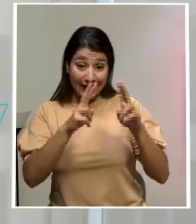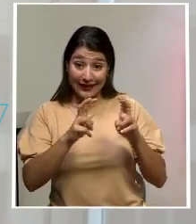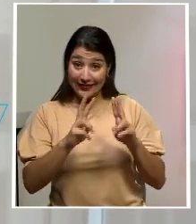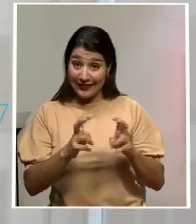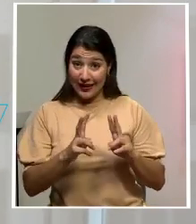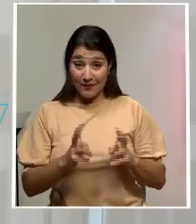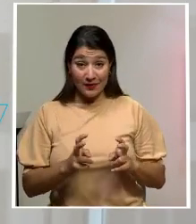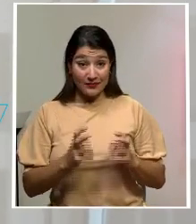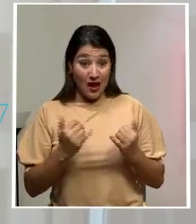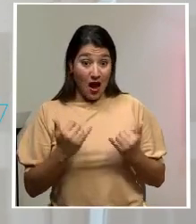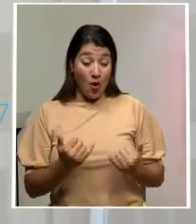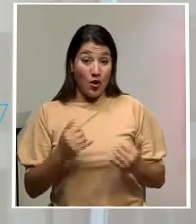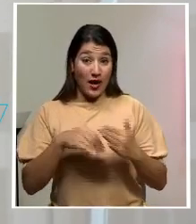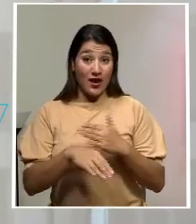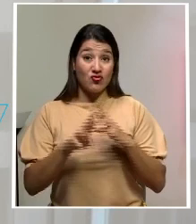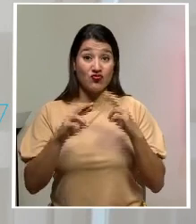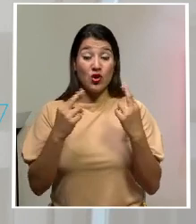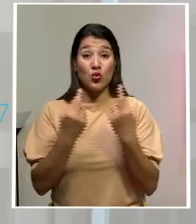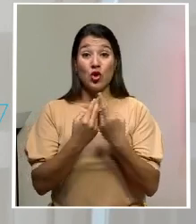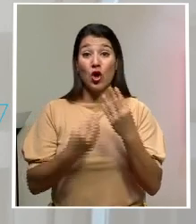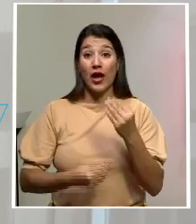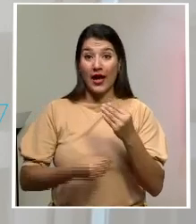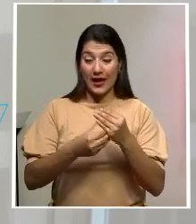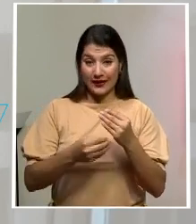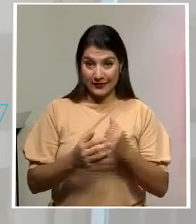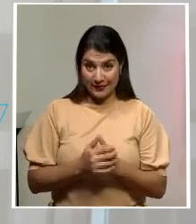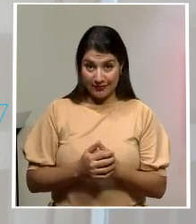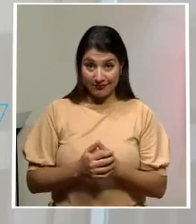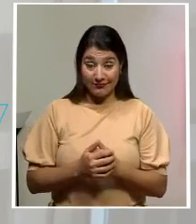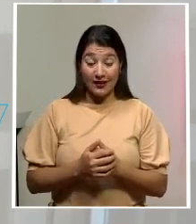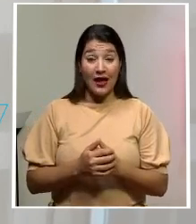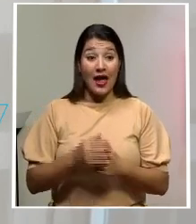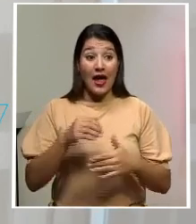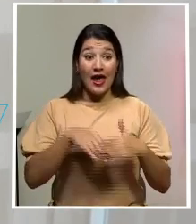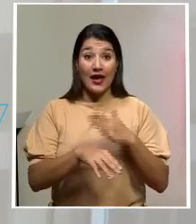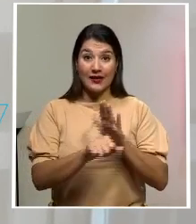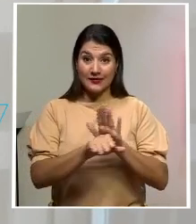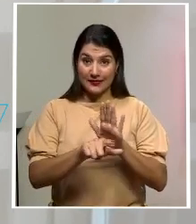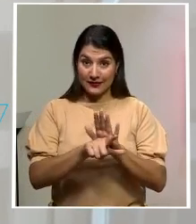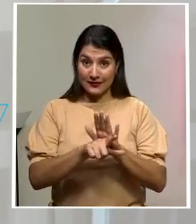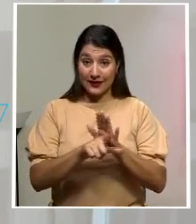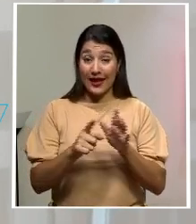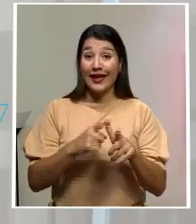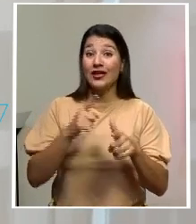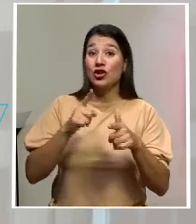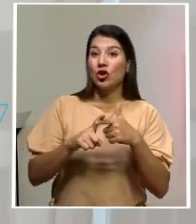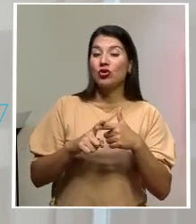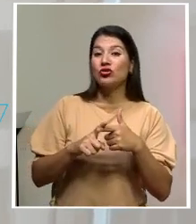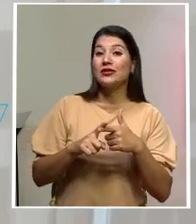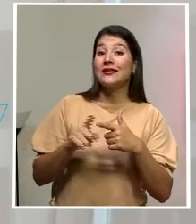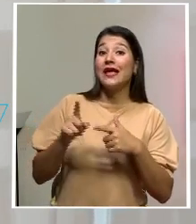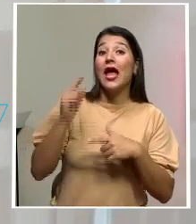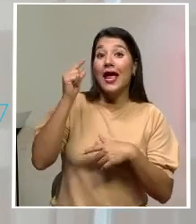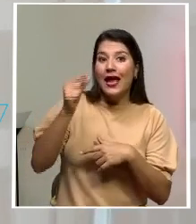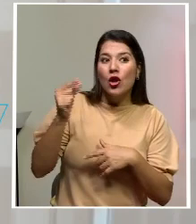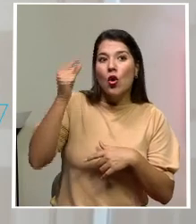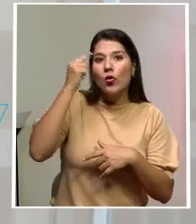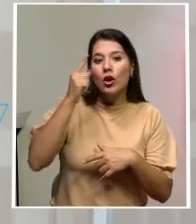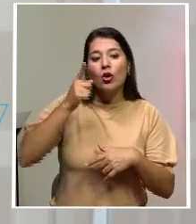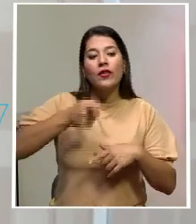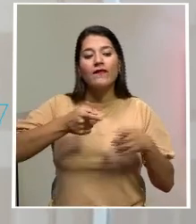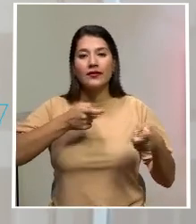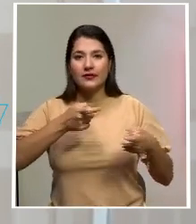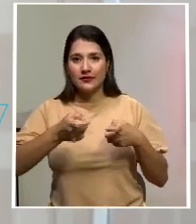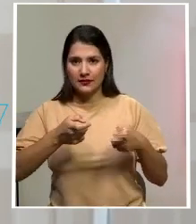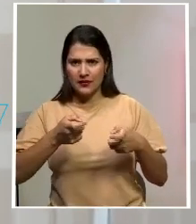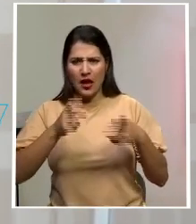extraordinarias, por lo cual el ritmo de trabajo son ellos quienes lo marcan. Todas las fracciones legislativas